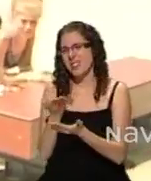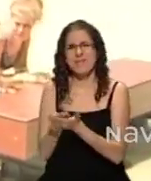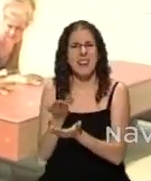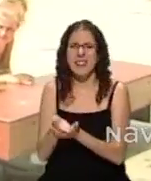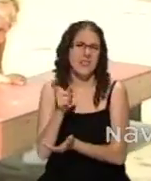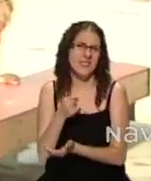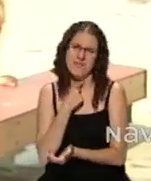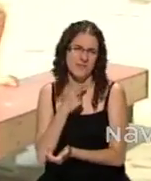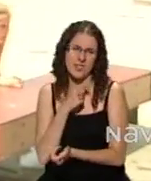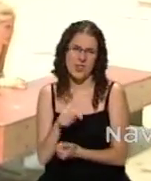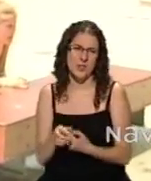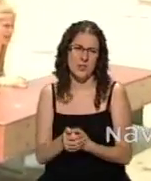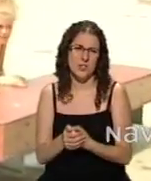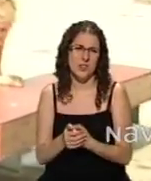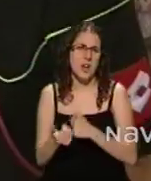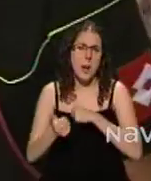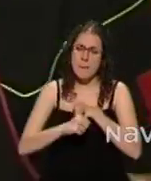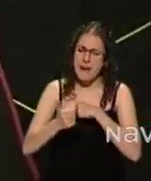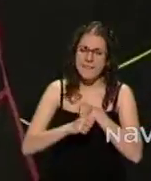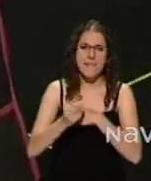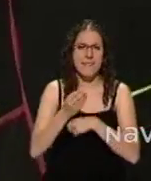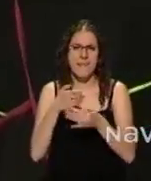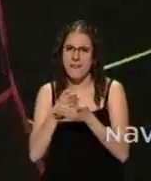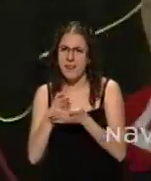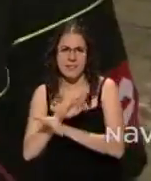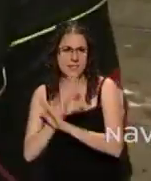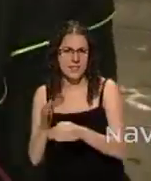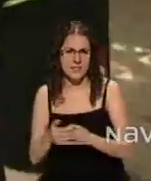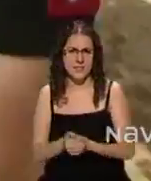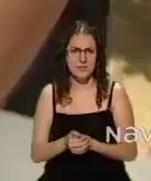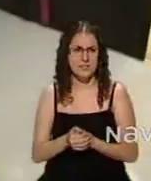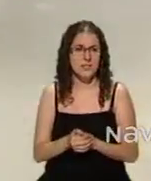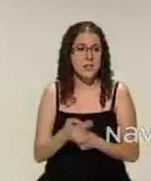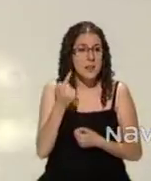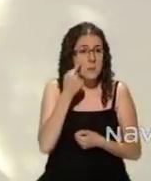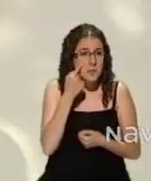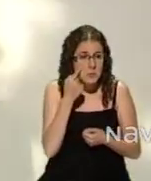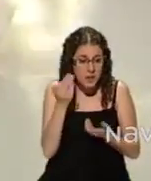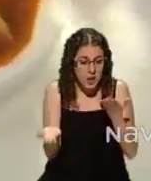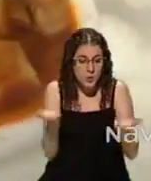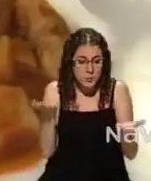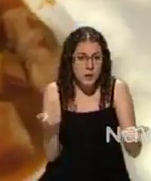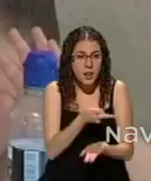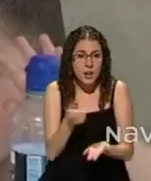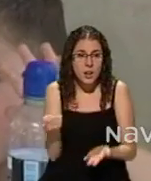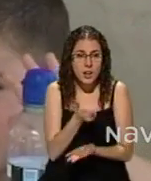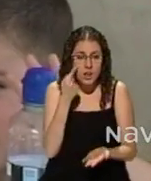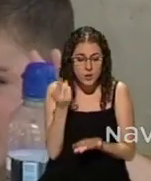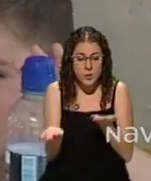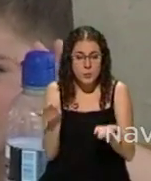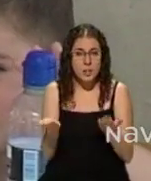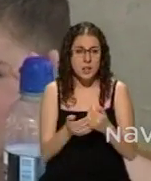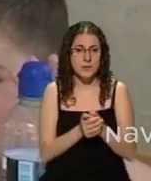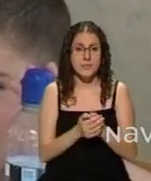No gusta tanto. O sea, mejor así, ¿no? Justo, patatica y carne. ¿Eso qué es? Mira, compara. Tiene que tener condimento, porque si no, al final,